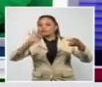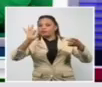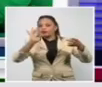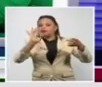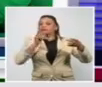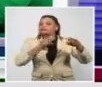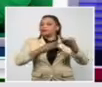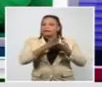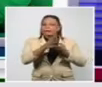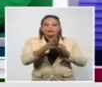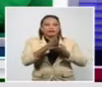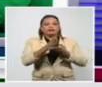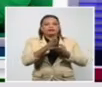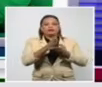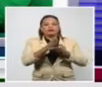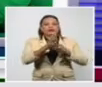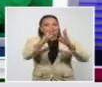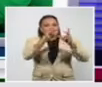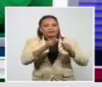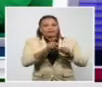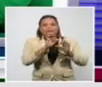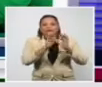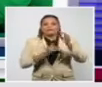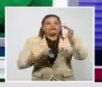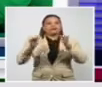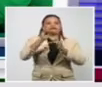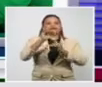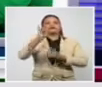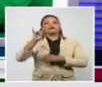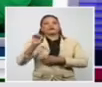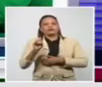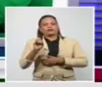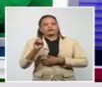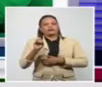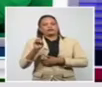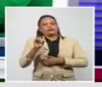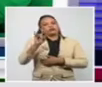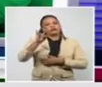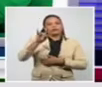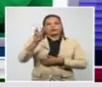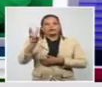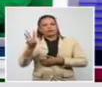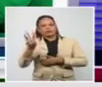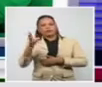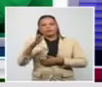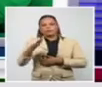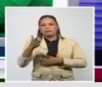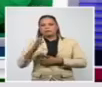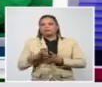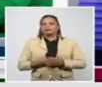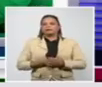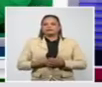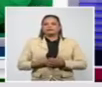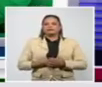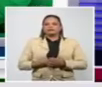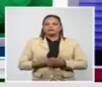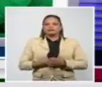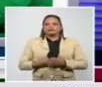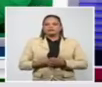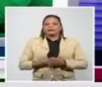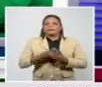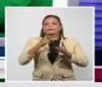mantenido en esa cifra, por encima de 90, generalmente 93, de los casos